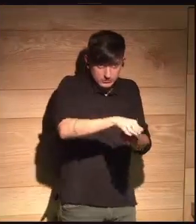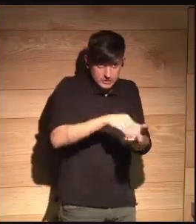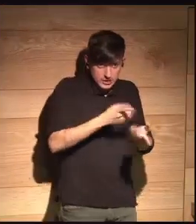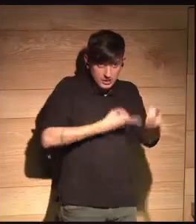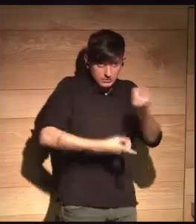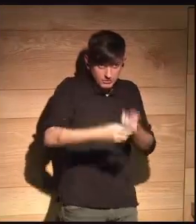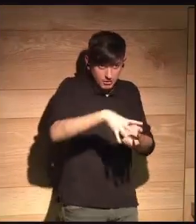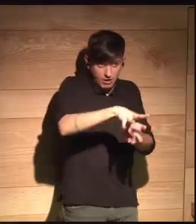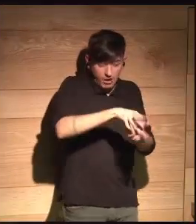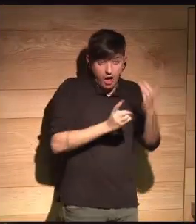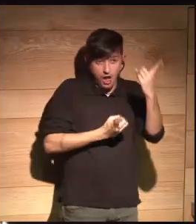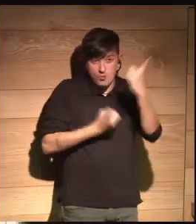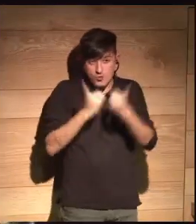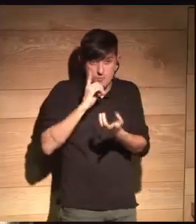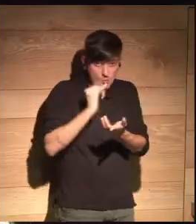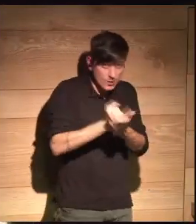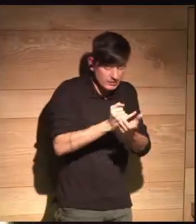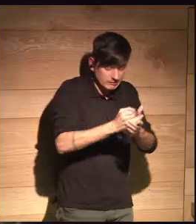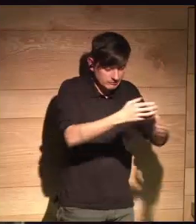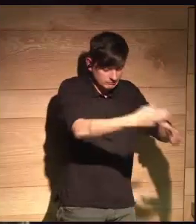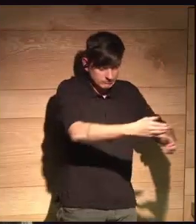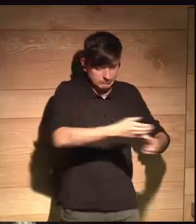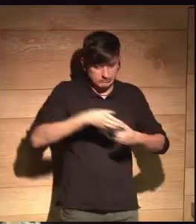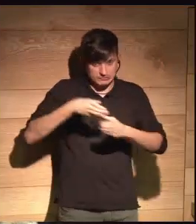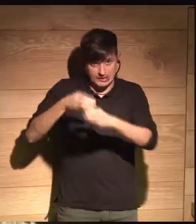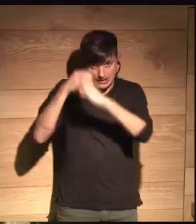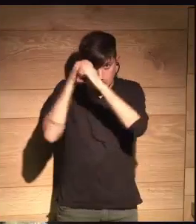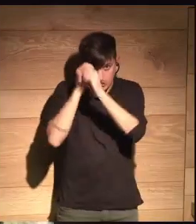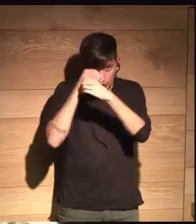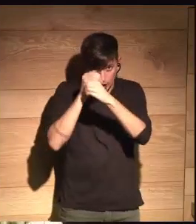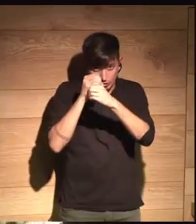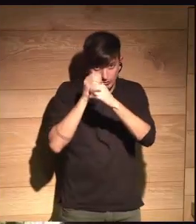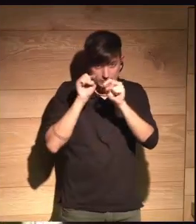y algunas de las muestras se llevan al laboratorio